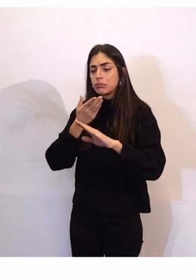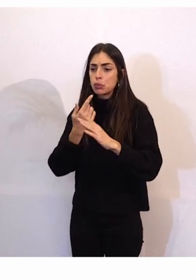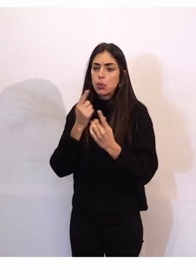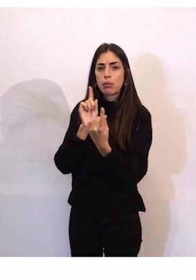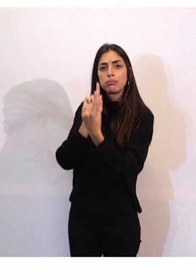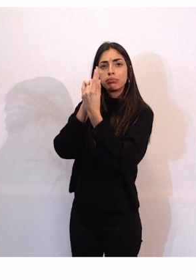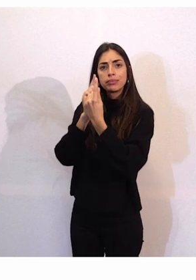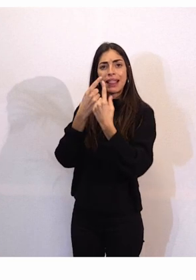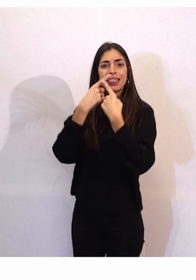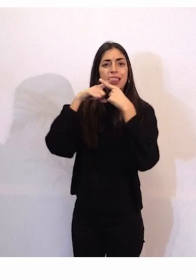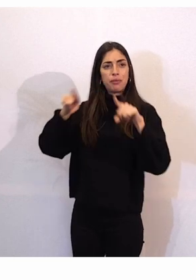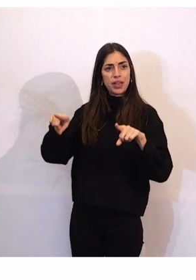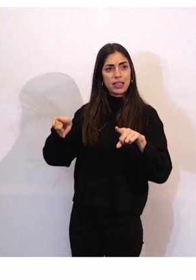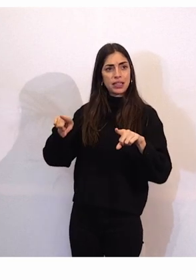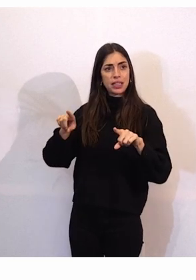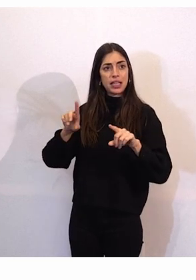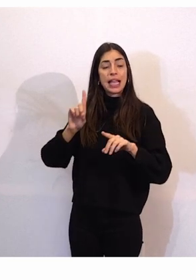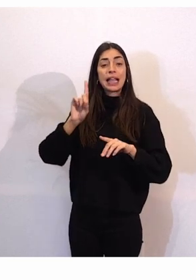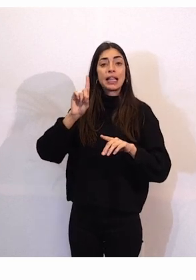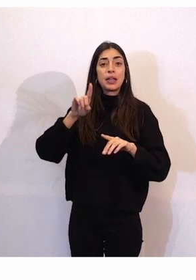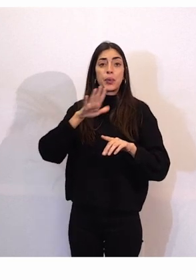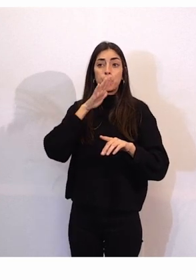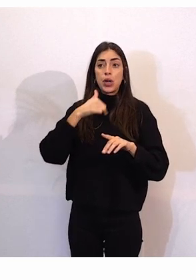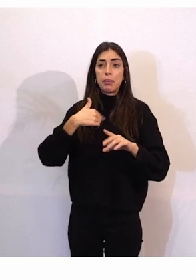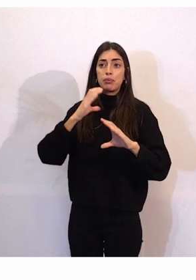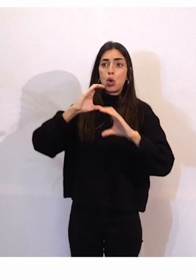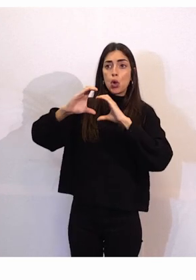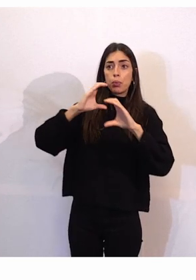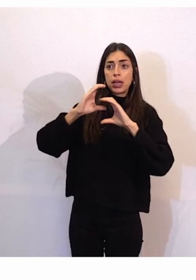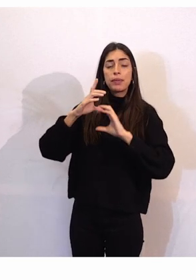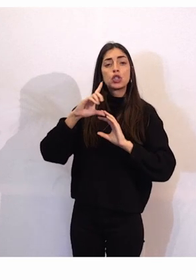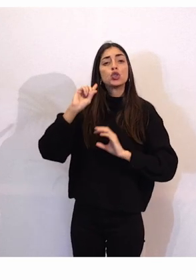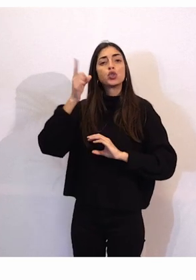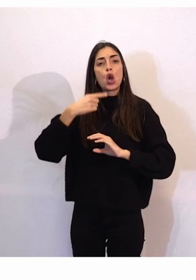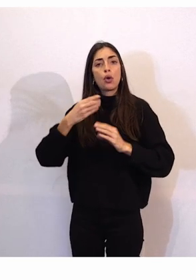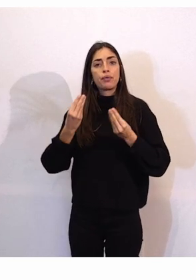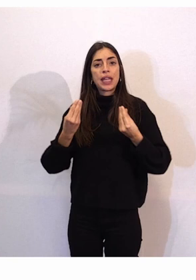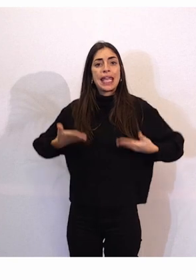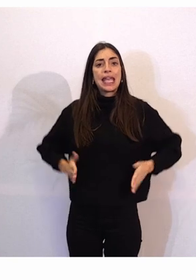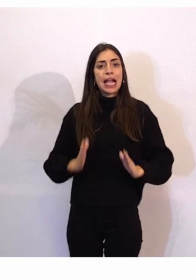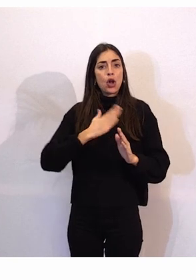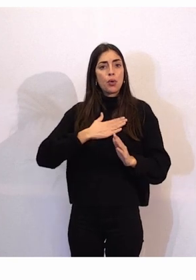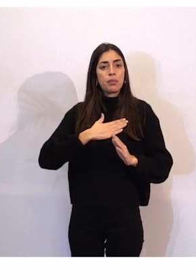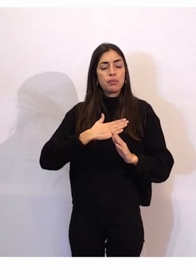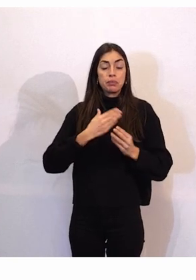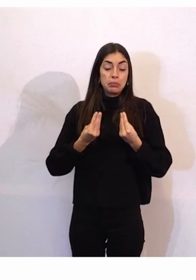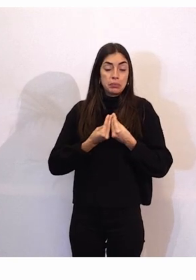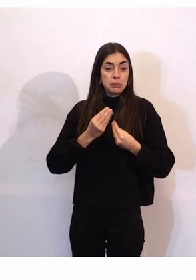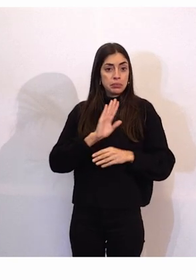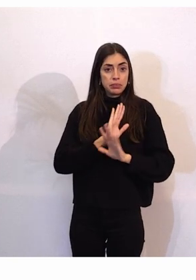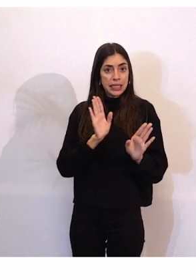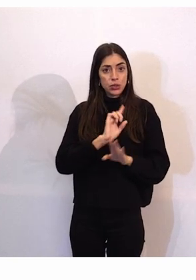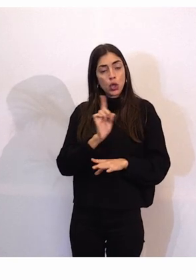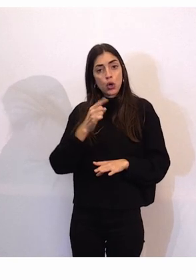manera. Y aparte de que a mí no solo me gusta comunicarme con mi hija, a mí me gusta